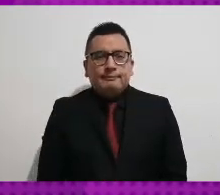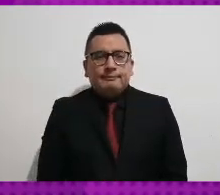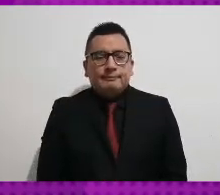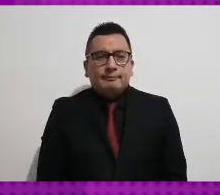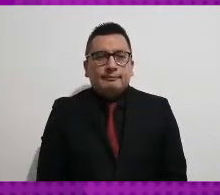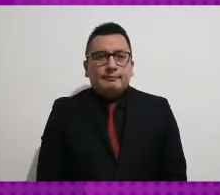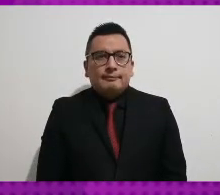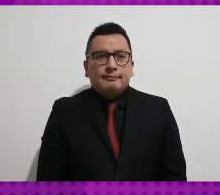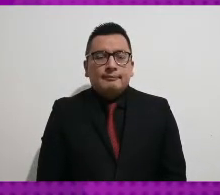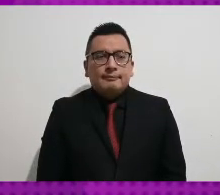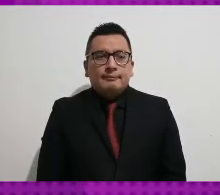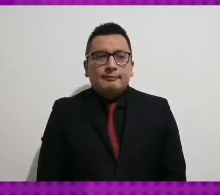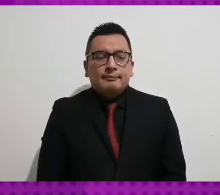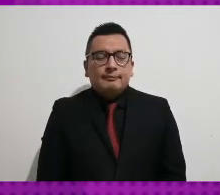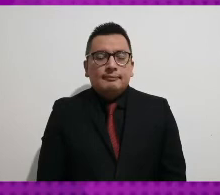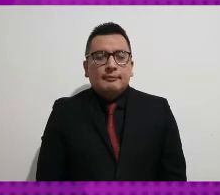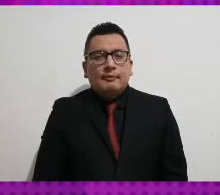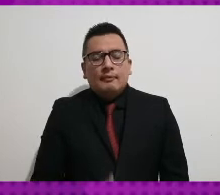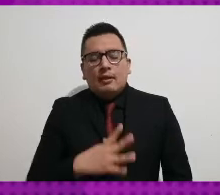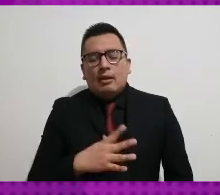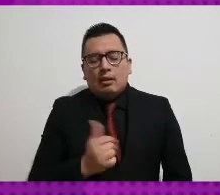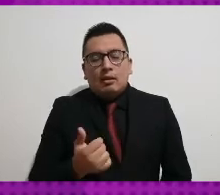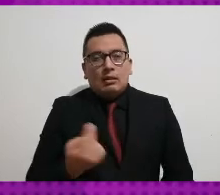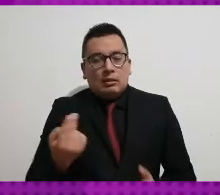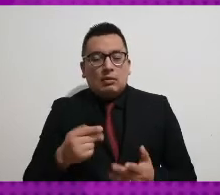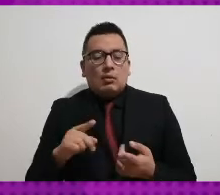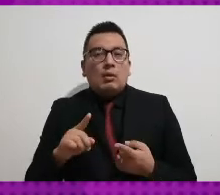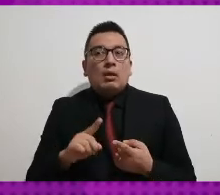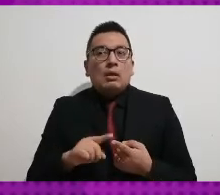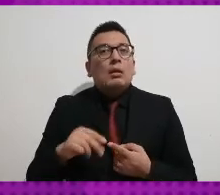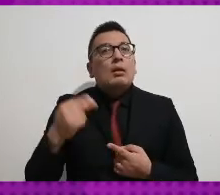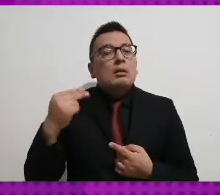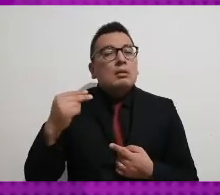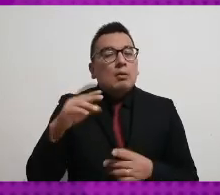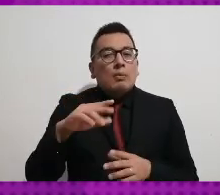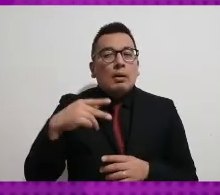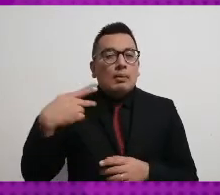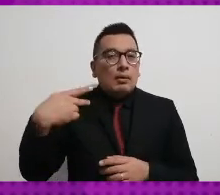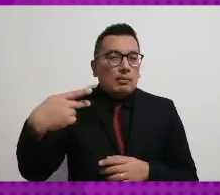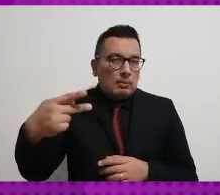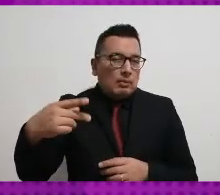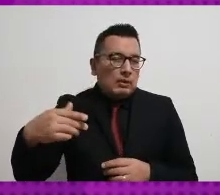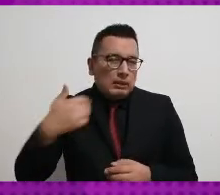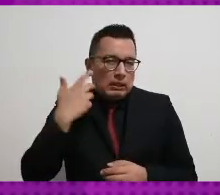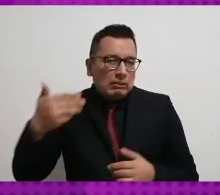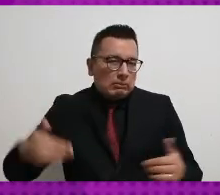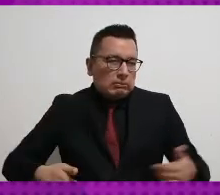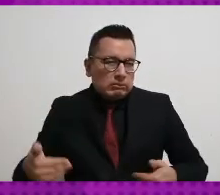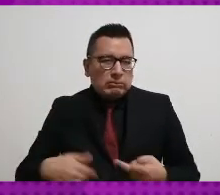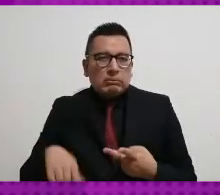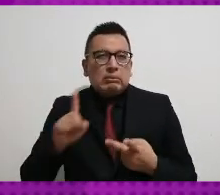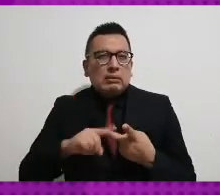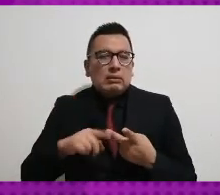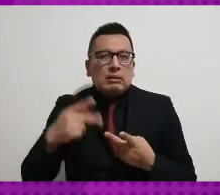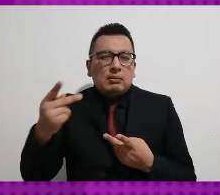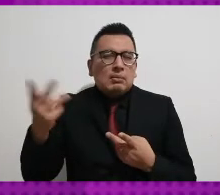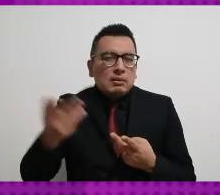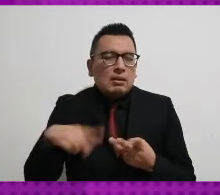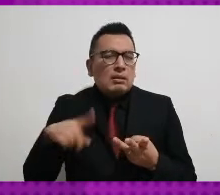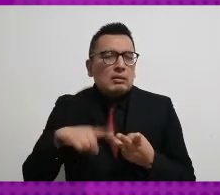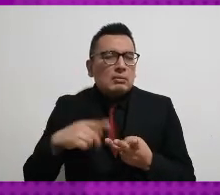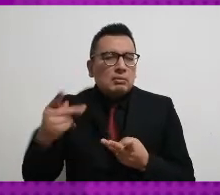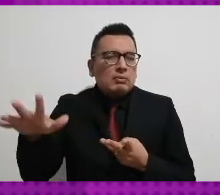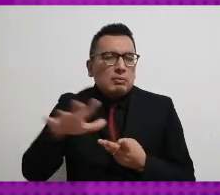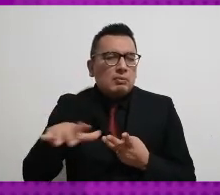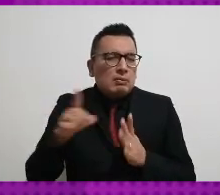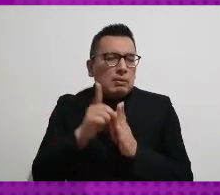anónimas.contraloría.org.mx. Y la ley señala algunos requisitos mínimos como el nombre completo, área de adscripción, cargo que desempeña en caso de